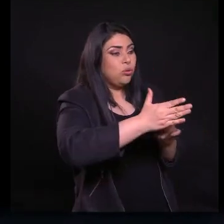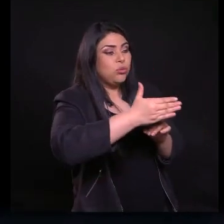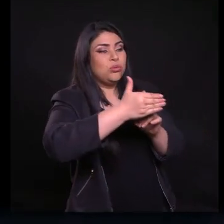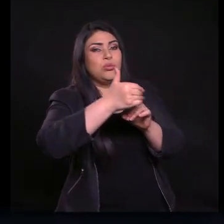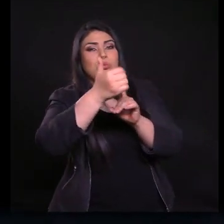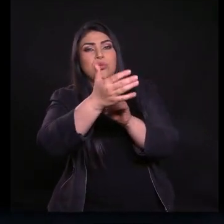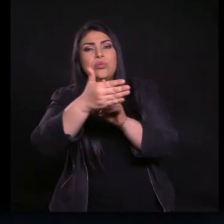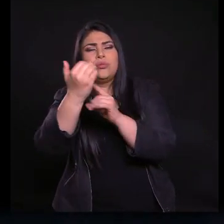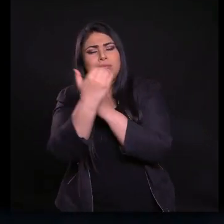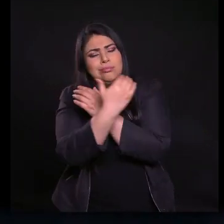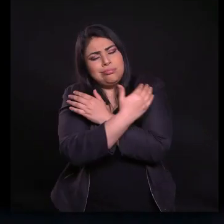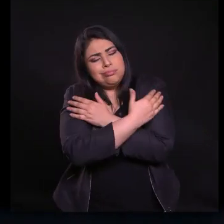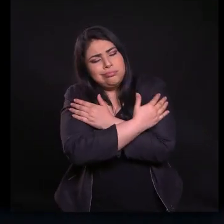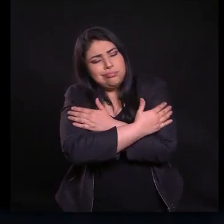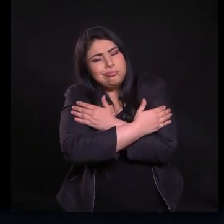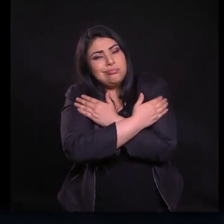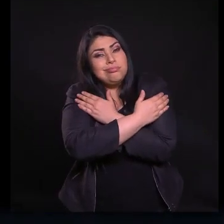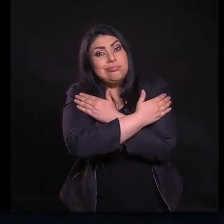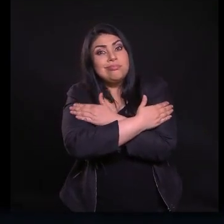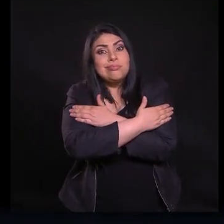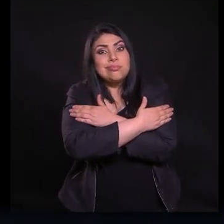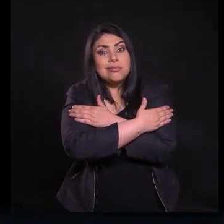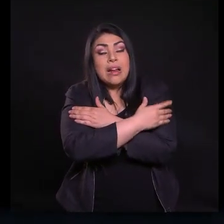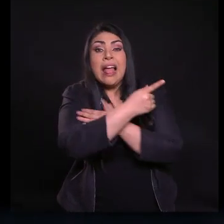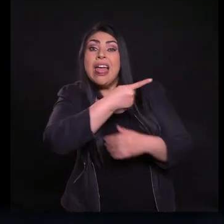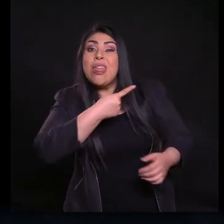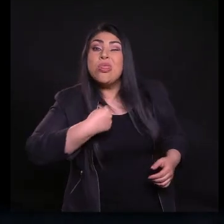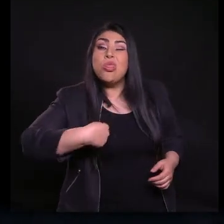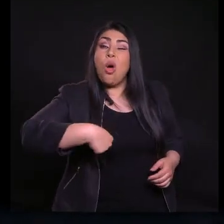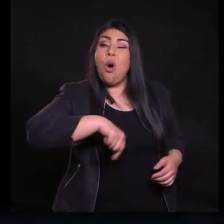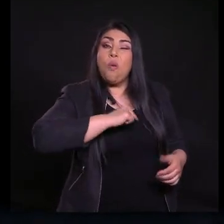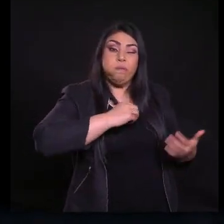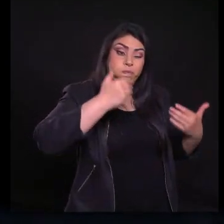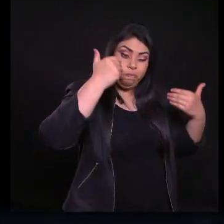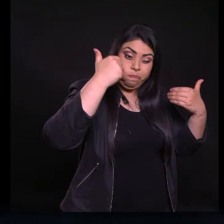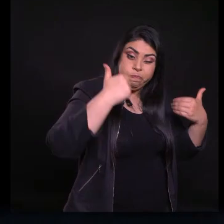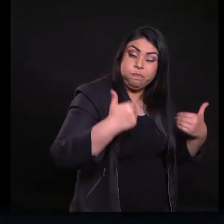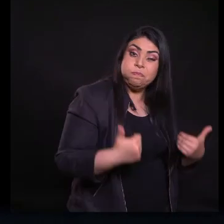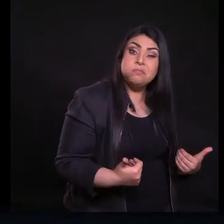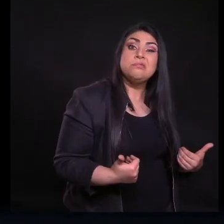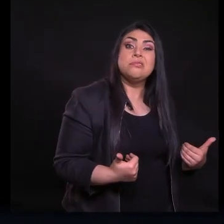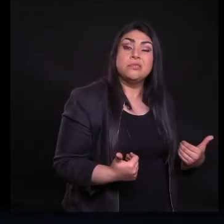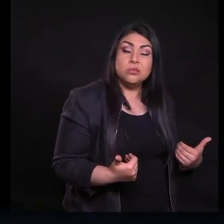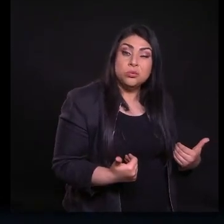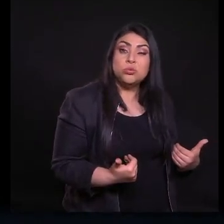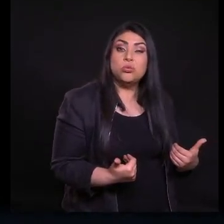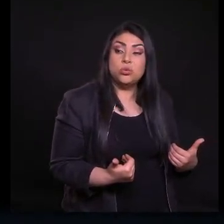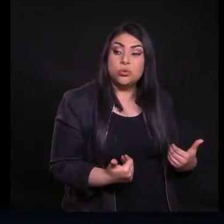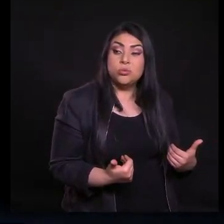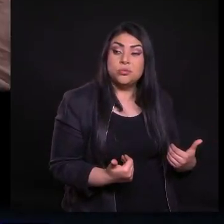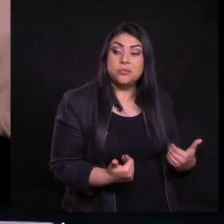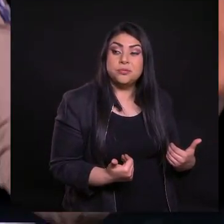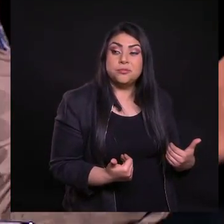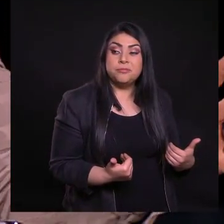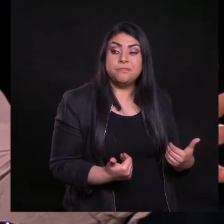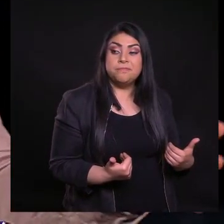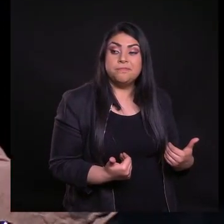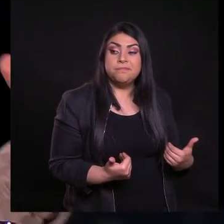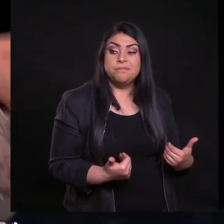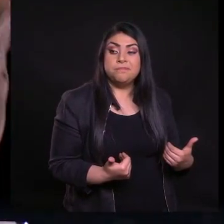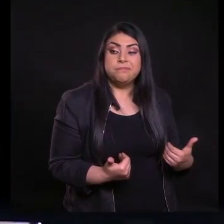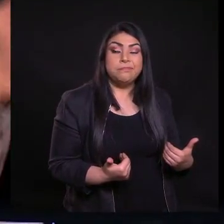abrazó él incluso siento nosotros no parte si lo quieres ver así de todo